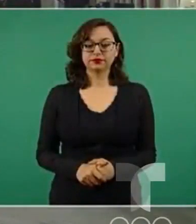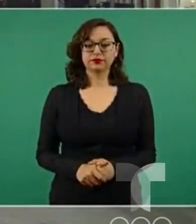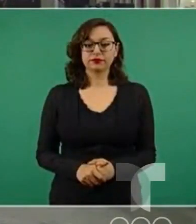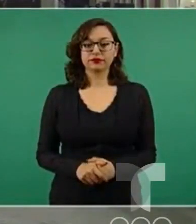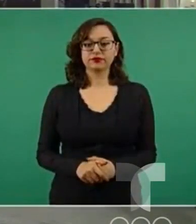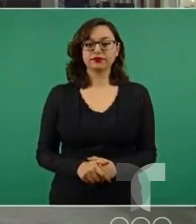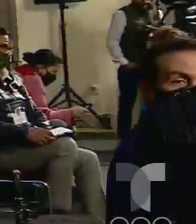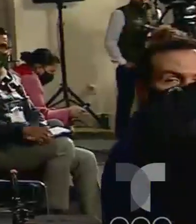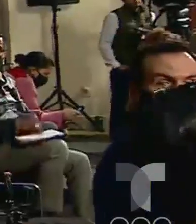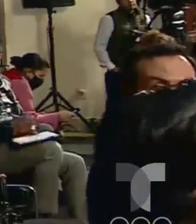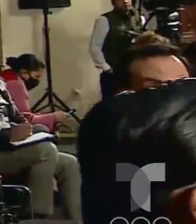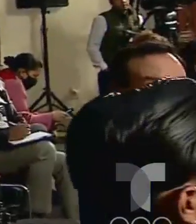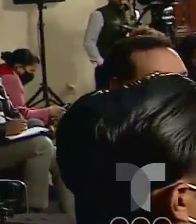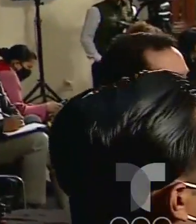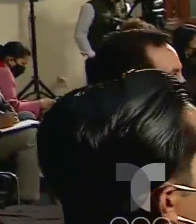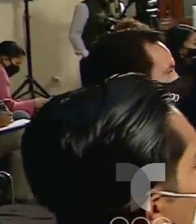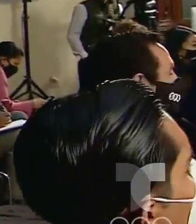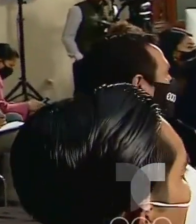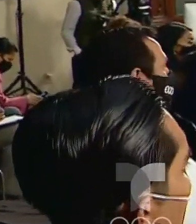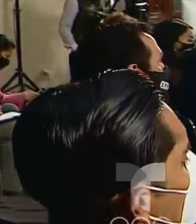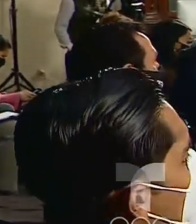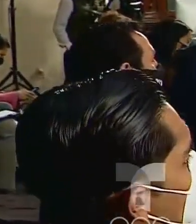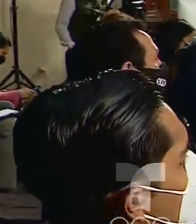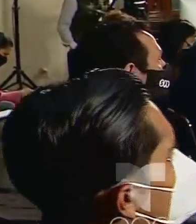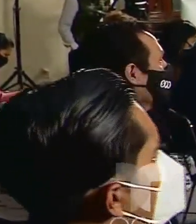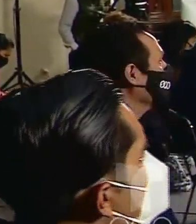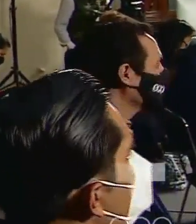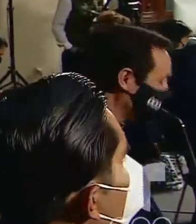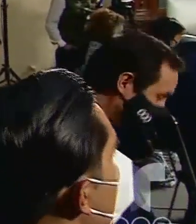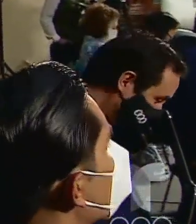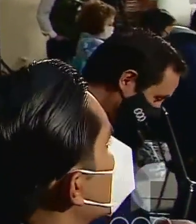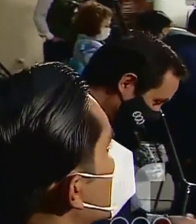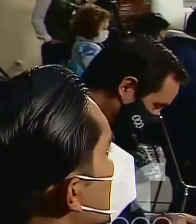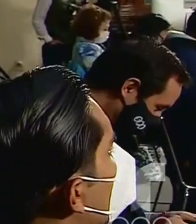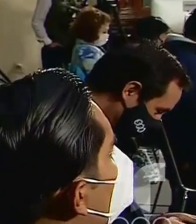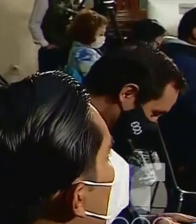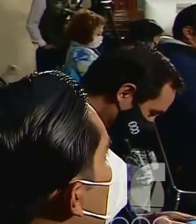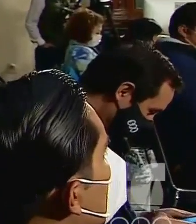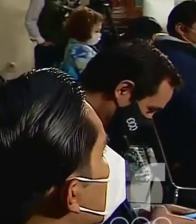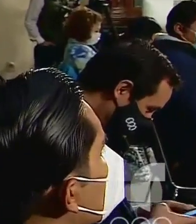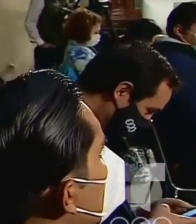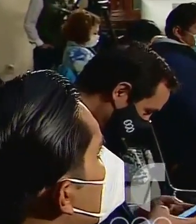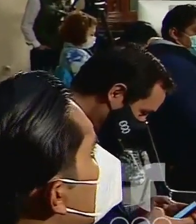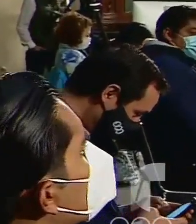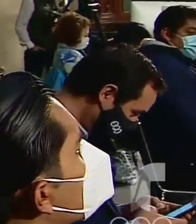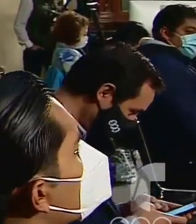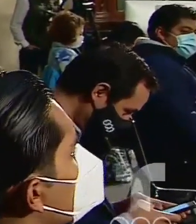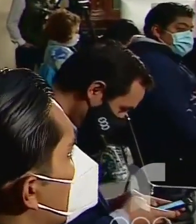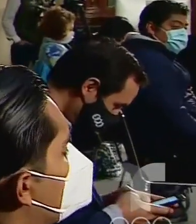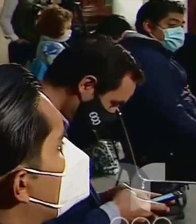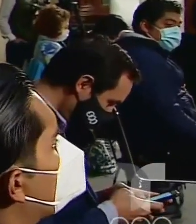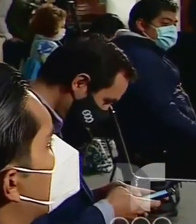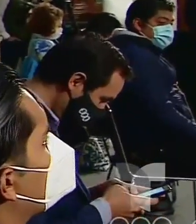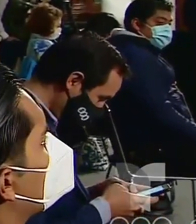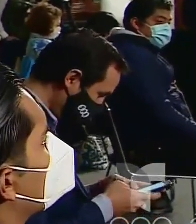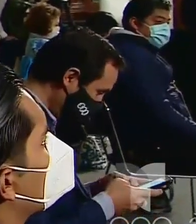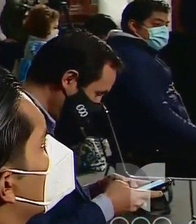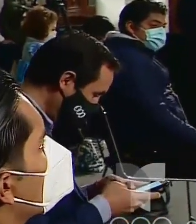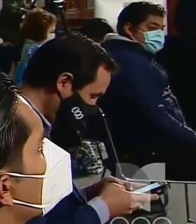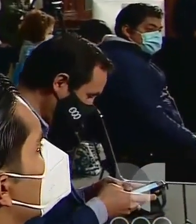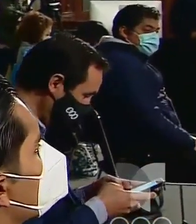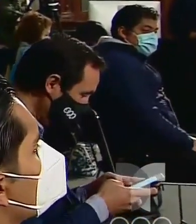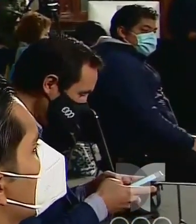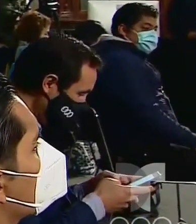Telemundo. Muy buenos días, presidente. Soy Antonio Teixeira, periodista y presentador de Al Rojo Vivo de Telemundo. Ya que hemos